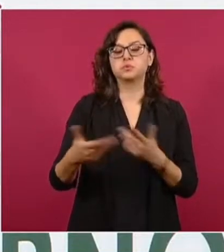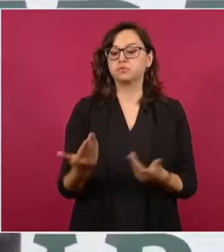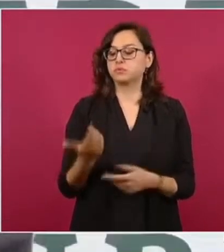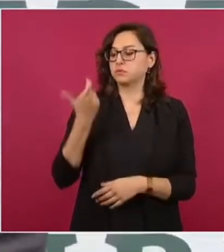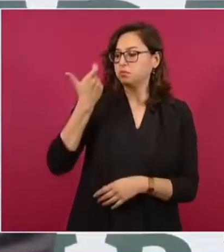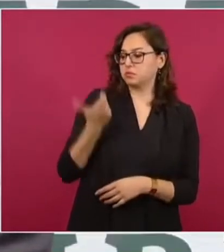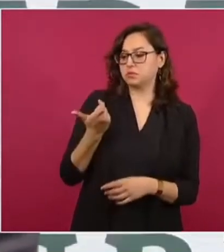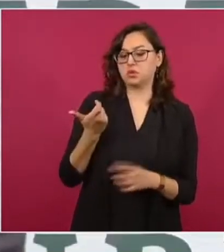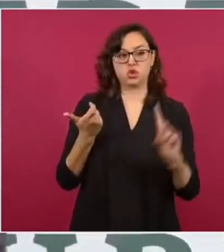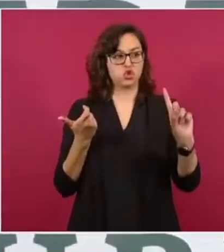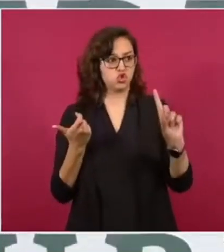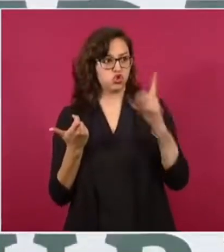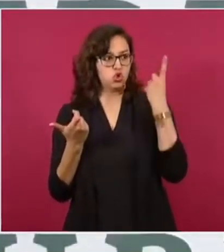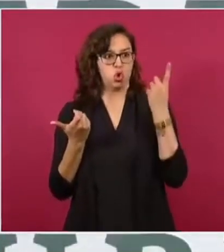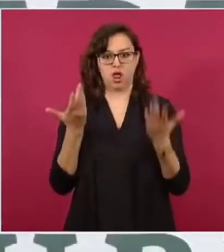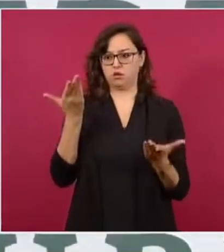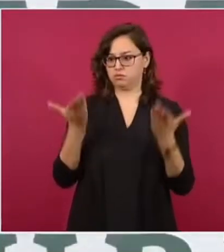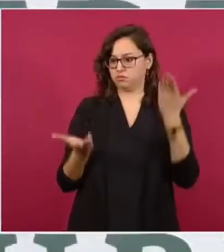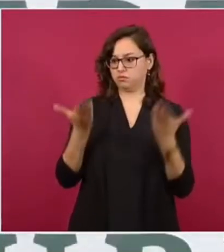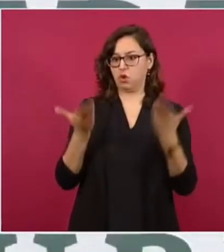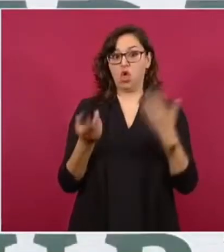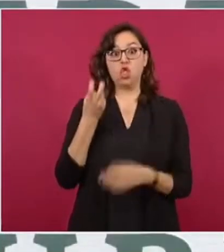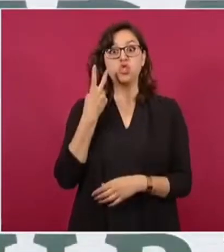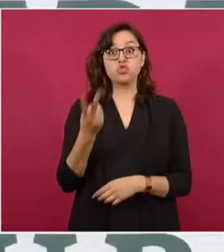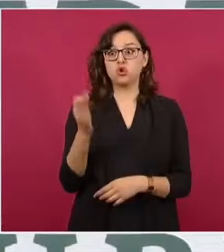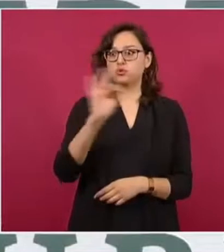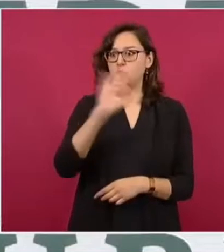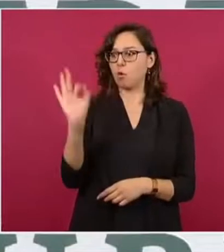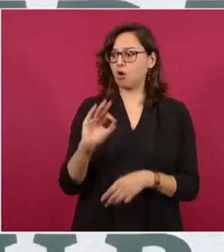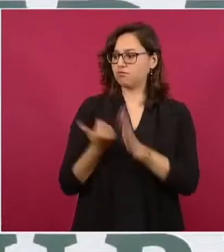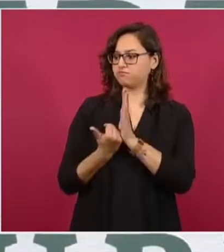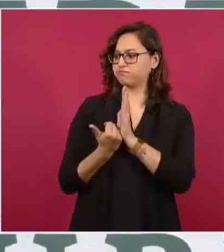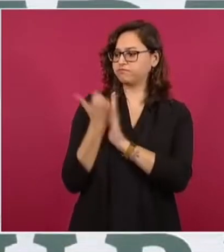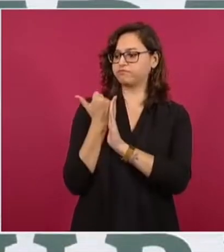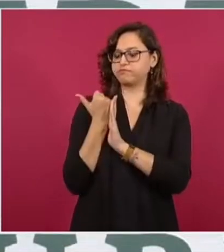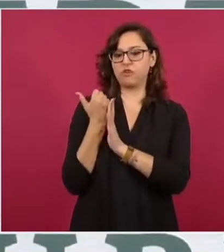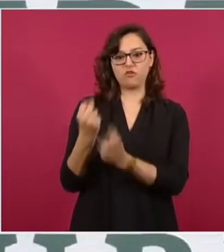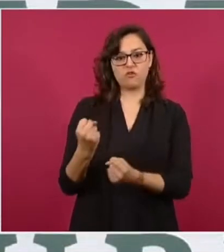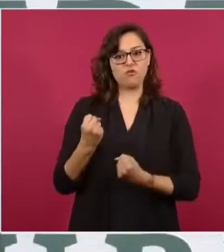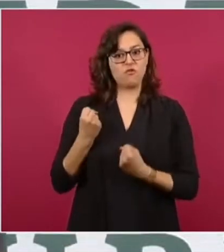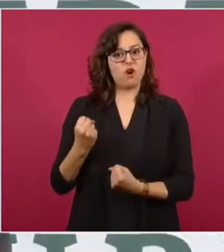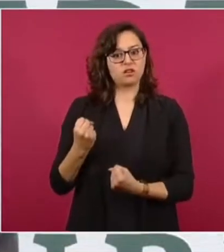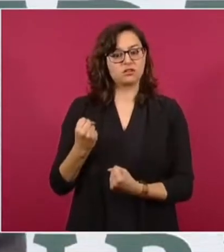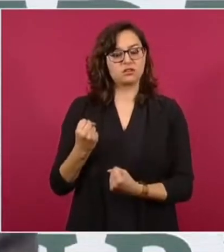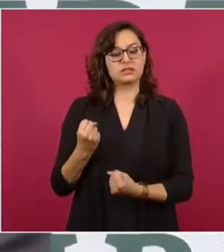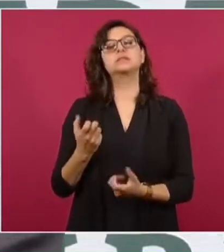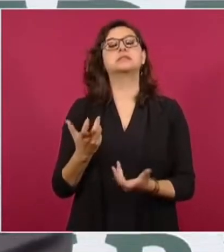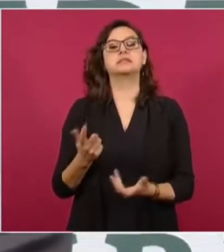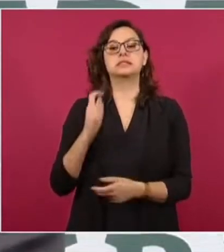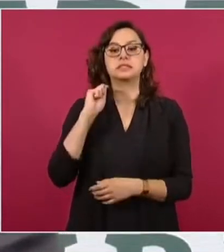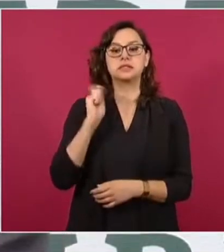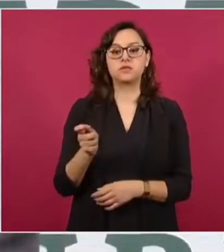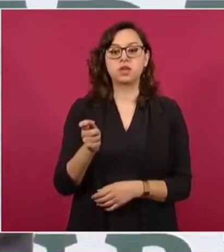en más de 2% con relación al dólar. O sea, no se ha